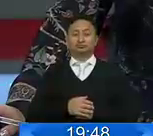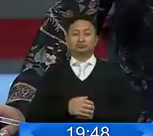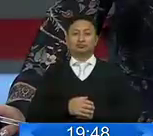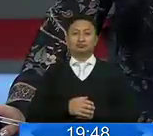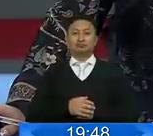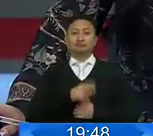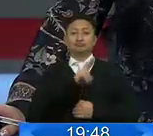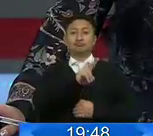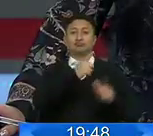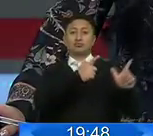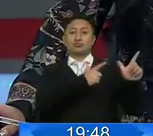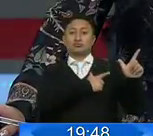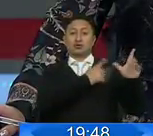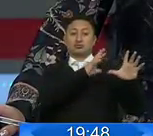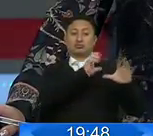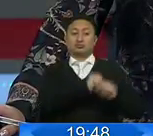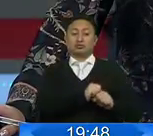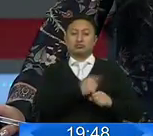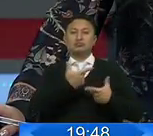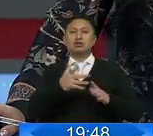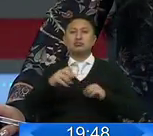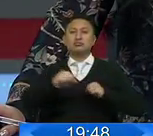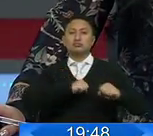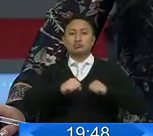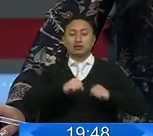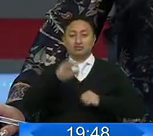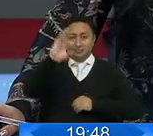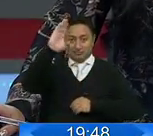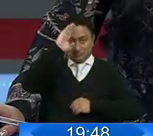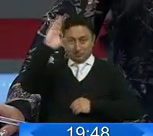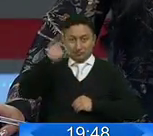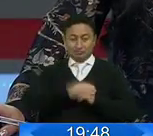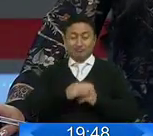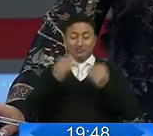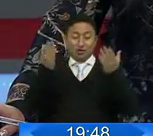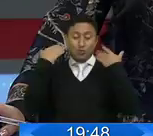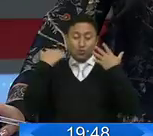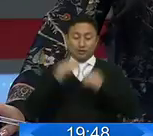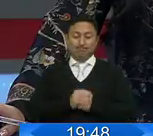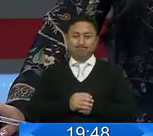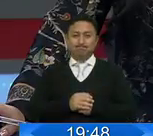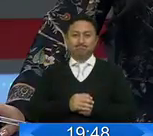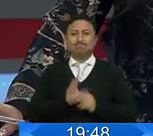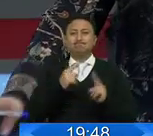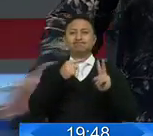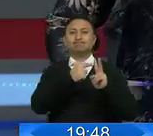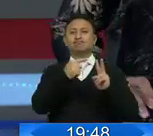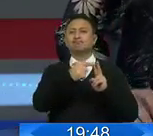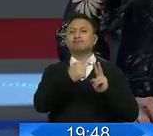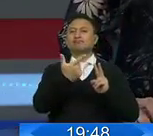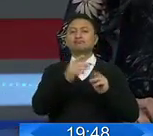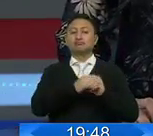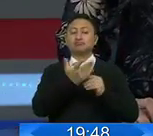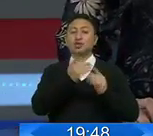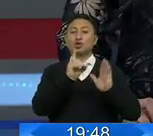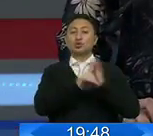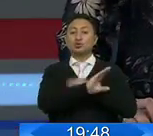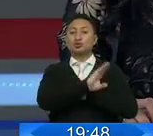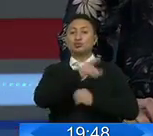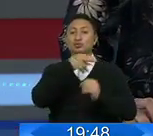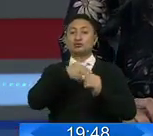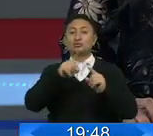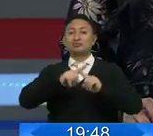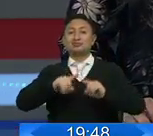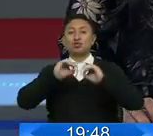Detienen a dos militares durante una operación ejecutada por la policía en la ciudad de Guayaquil. Los miembros uniformados están acusados de participar en